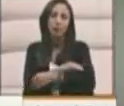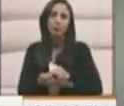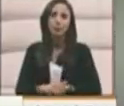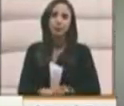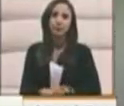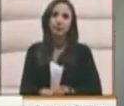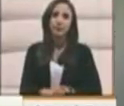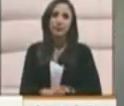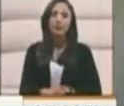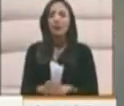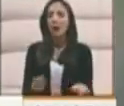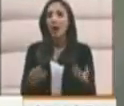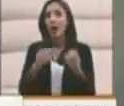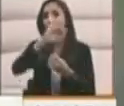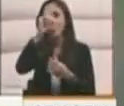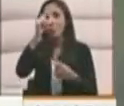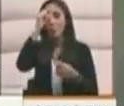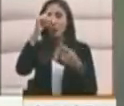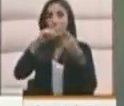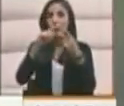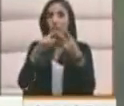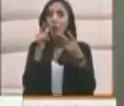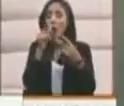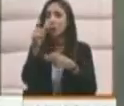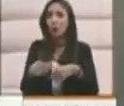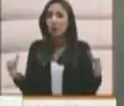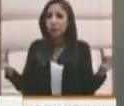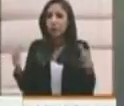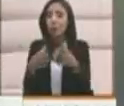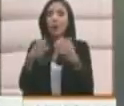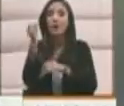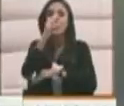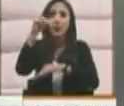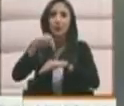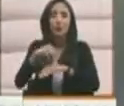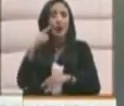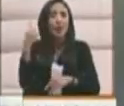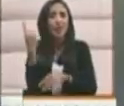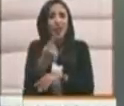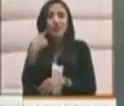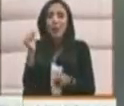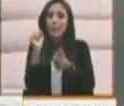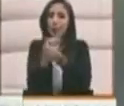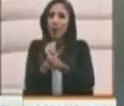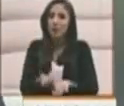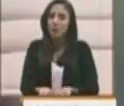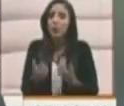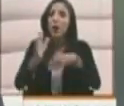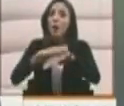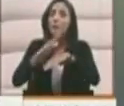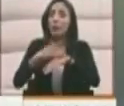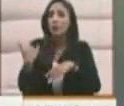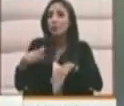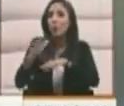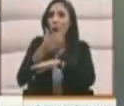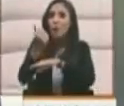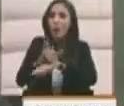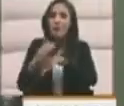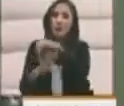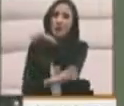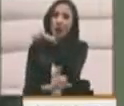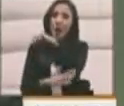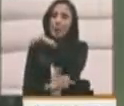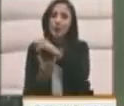las cosas, tanto Julio Borges y medio toda la Asamblea Nacional debería estar ahorita detenida. Casi todos los que están ahí de una partida delincuente, los que están ahí.